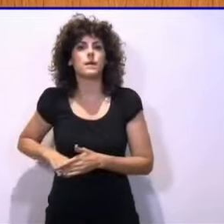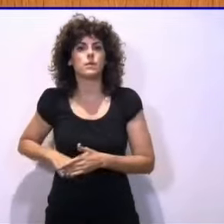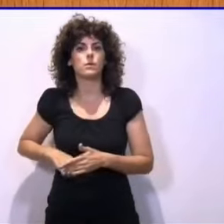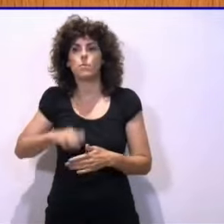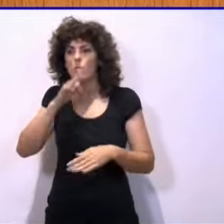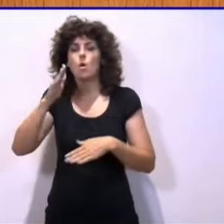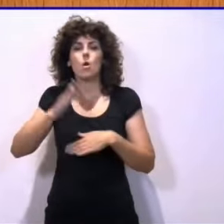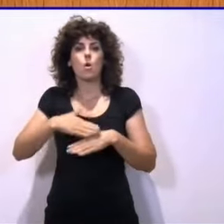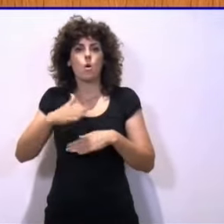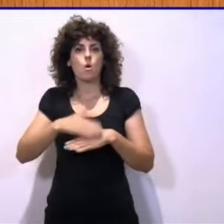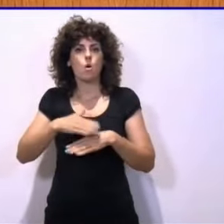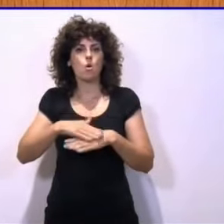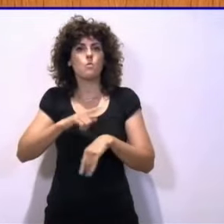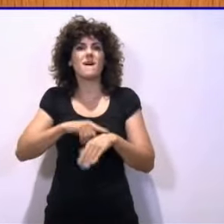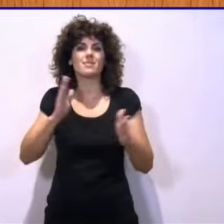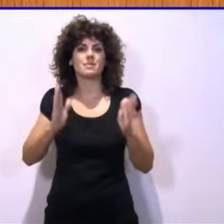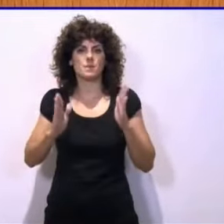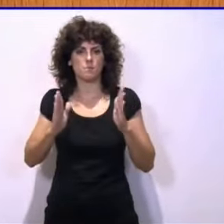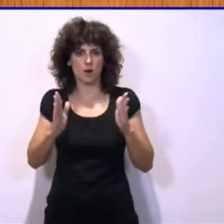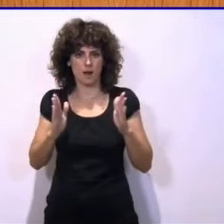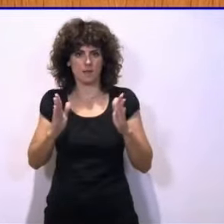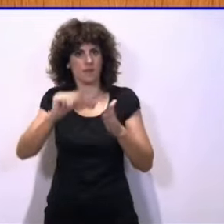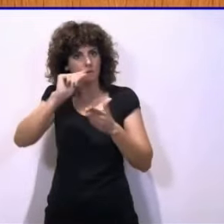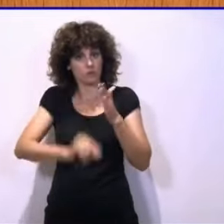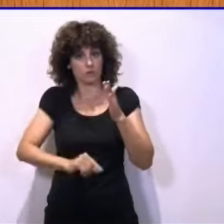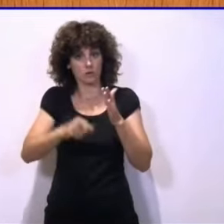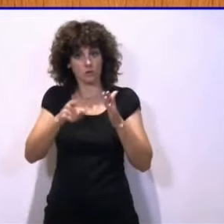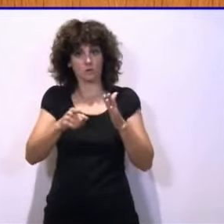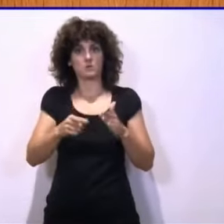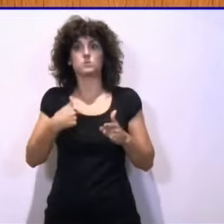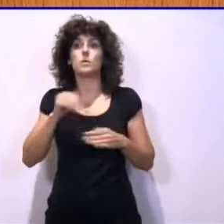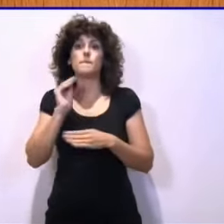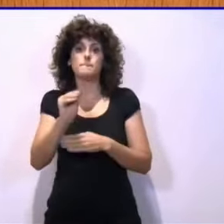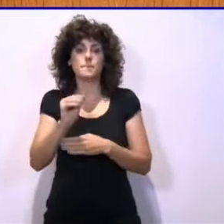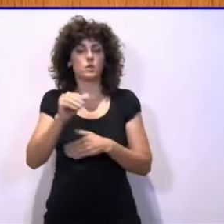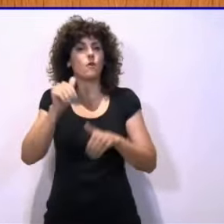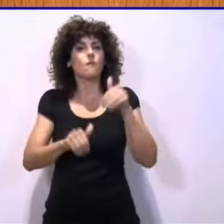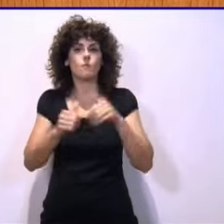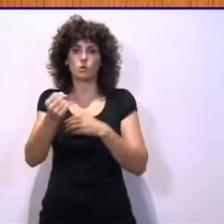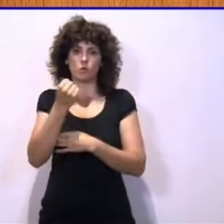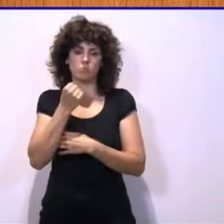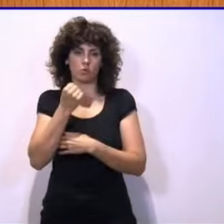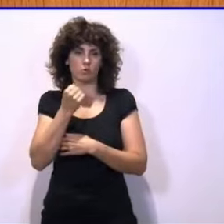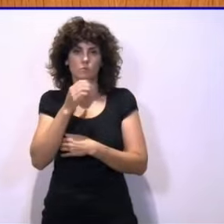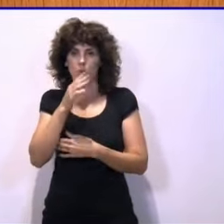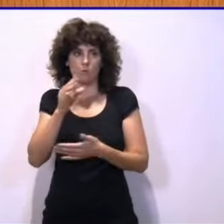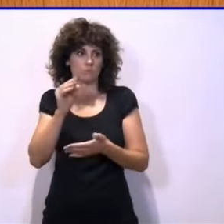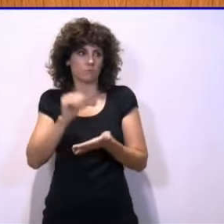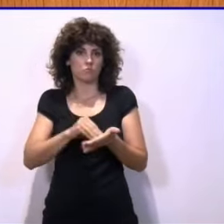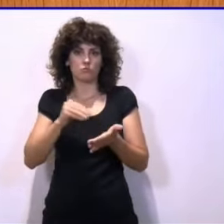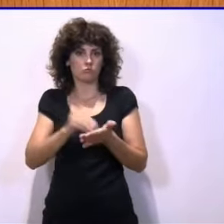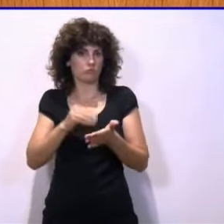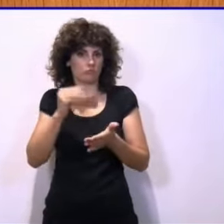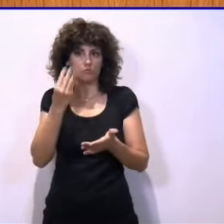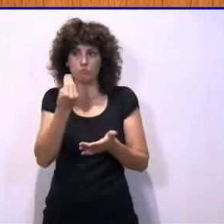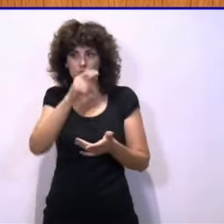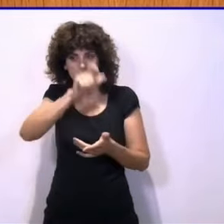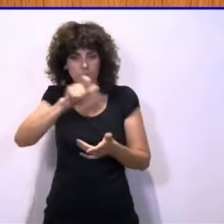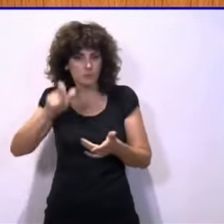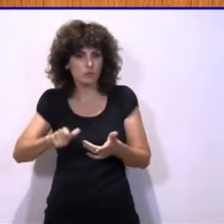consecuencia de la temporalidad de la contratación. Les pido el voto favorable porque muchos empleados y empleadas